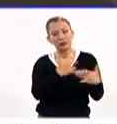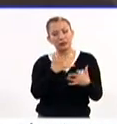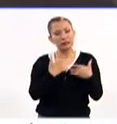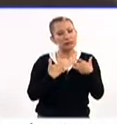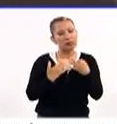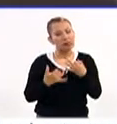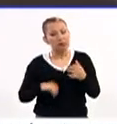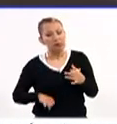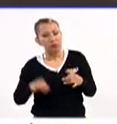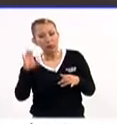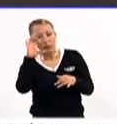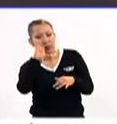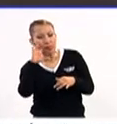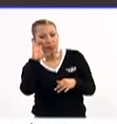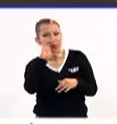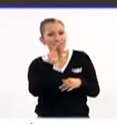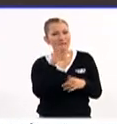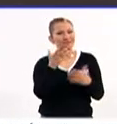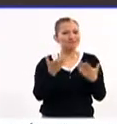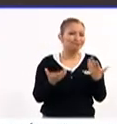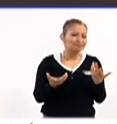inquietudes,